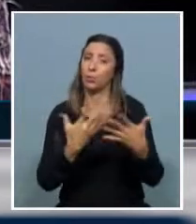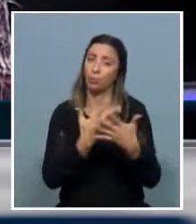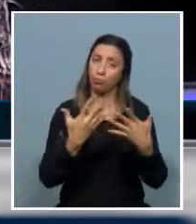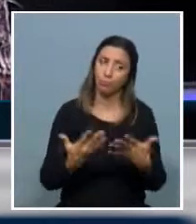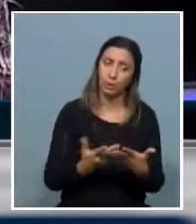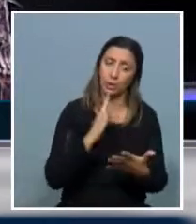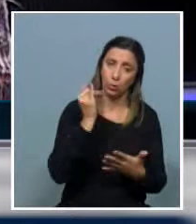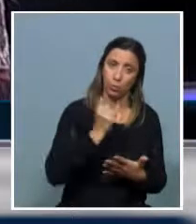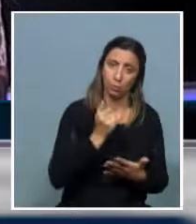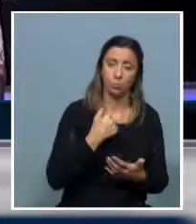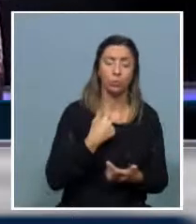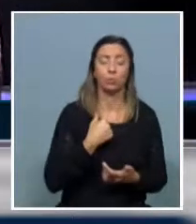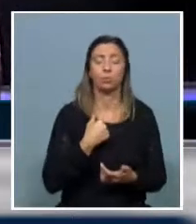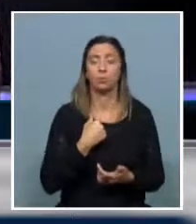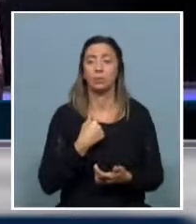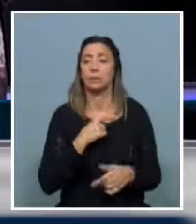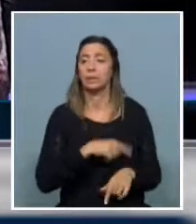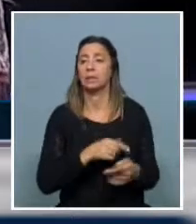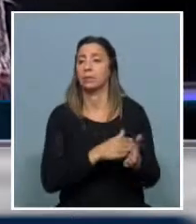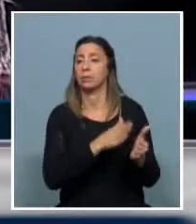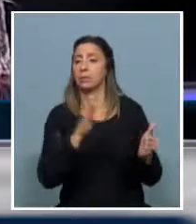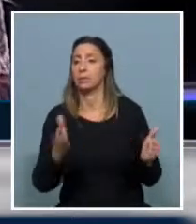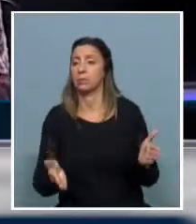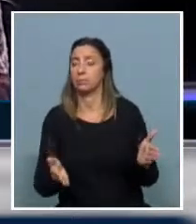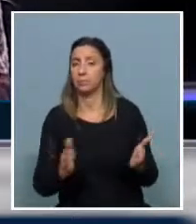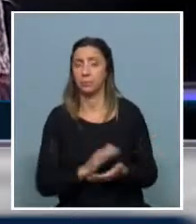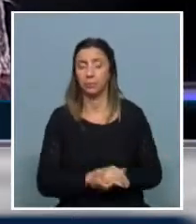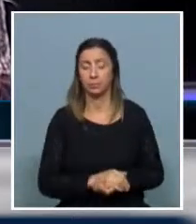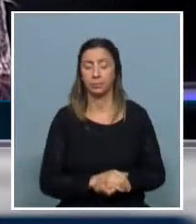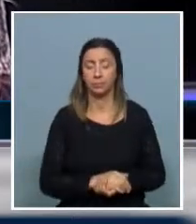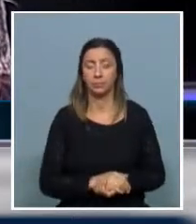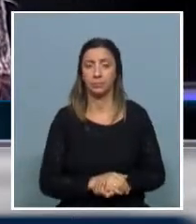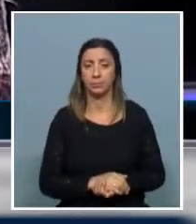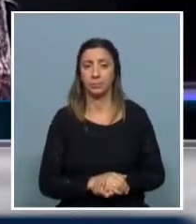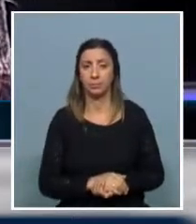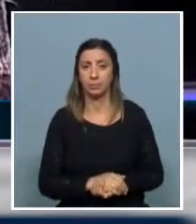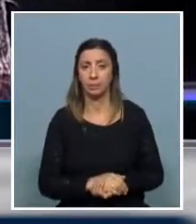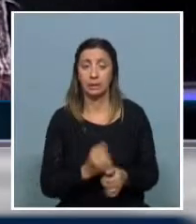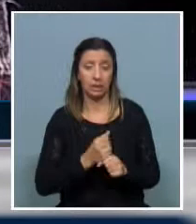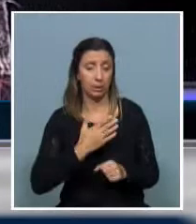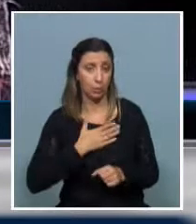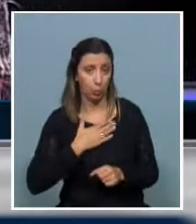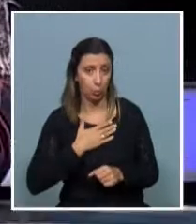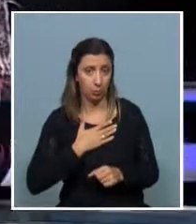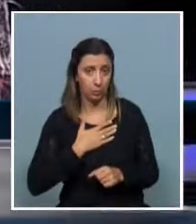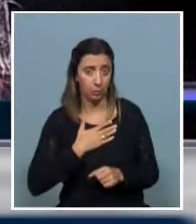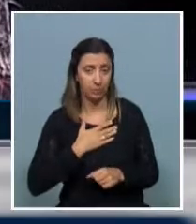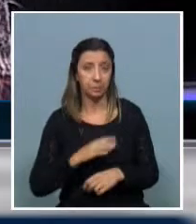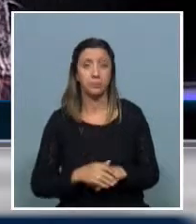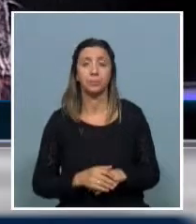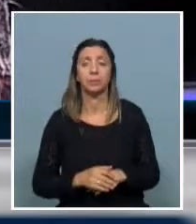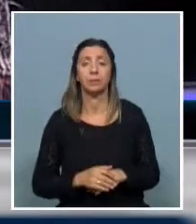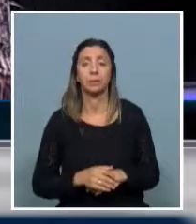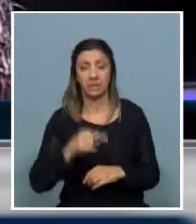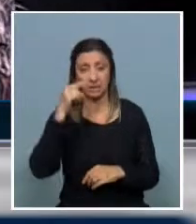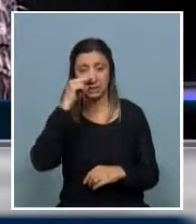uno... Yo tengo un lapso. Nuestra duración de la tarea que se nos ha encomendado